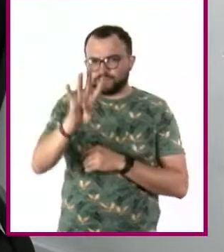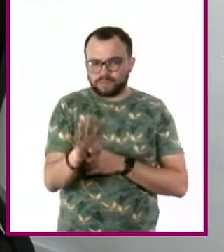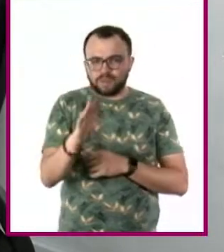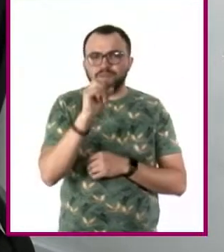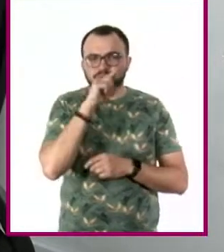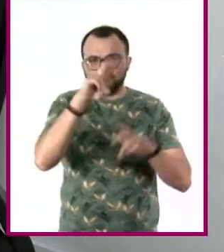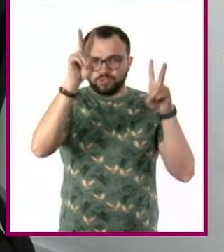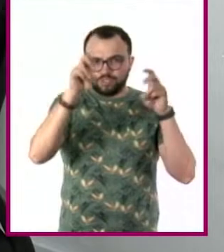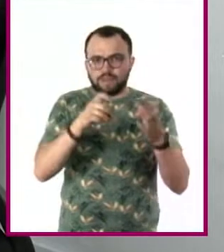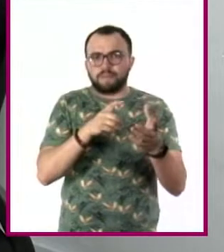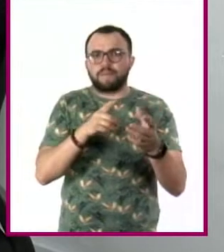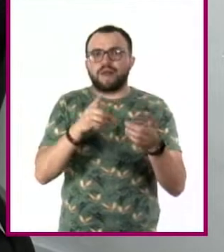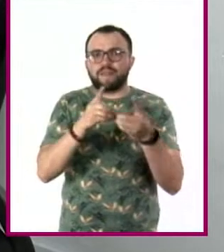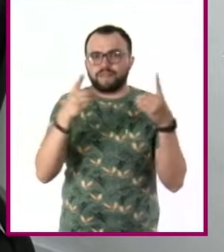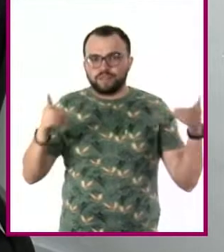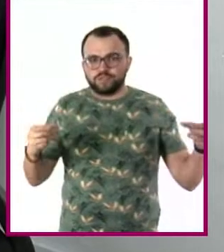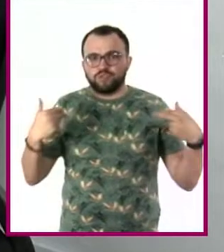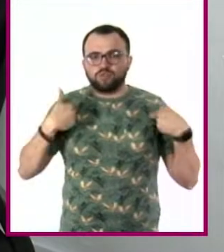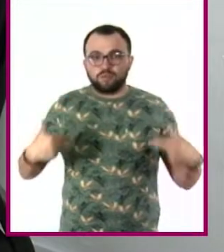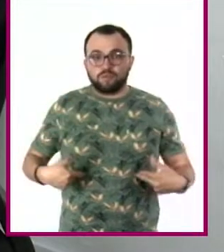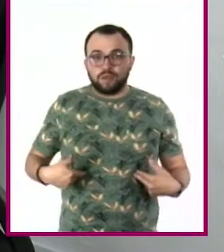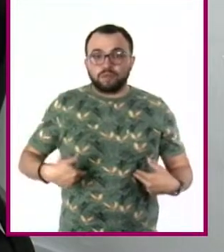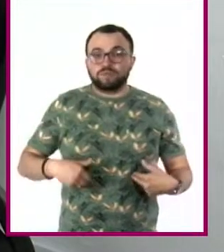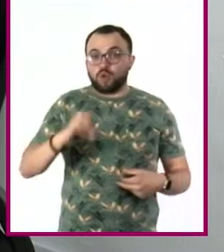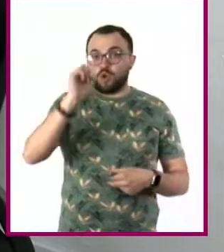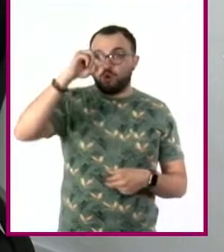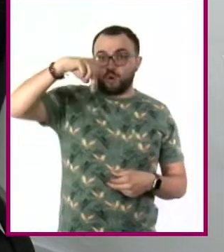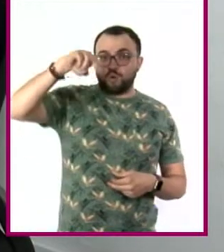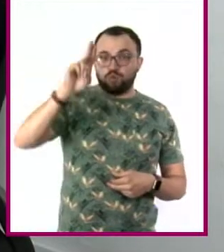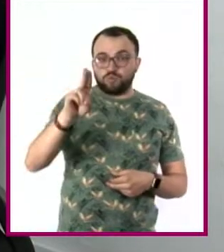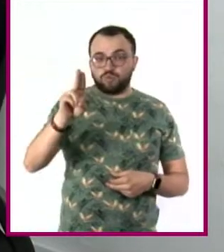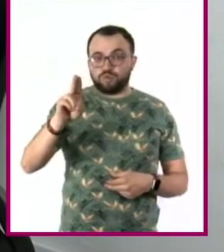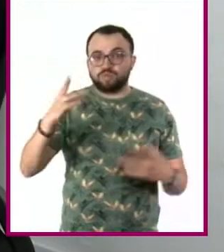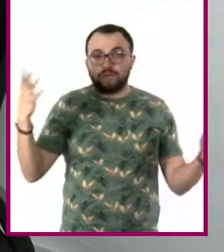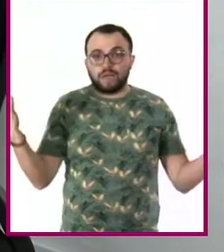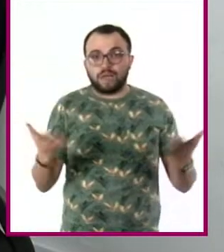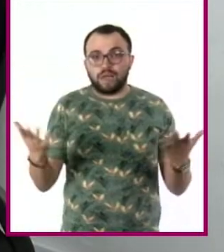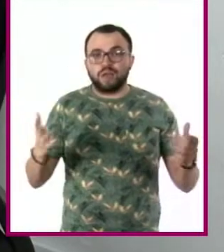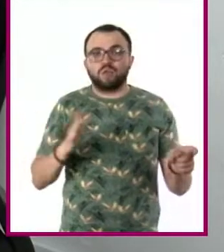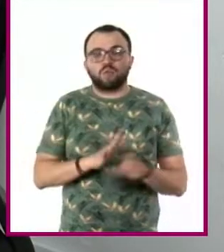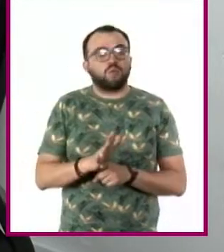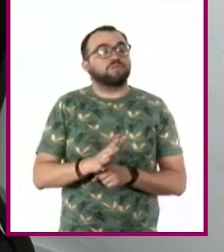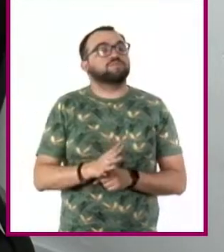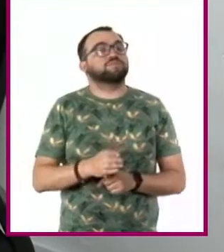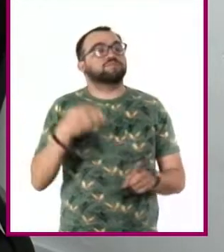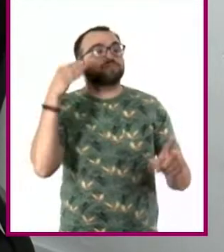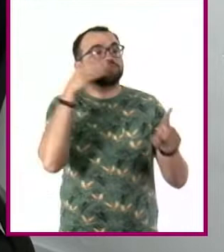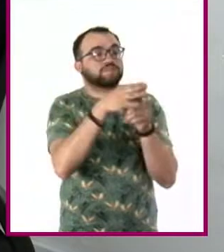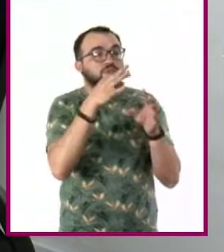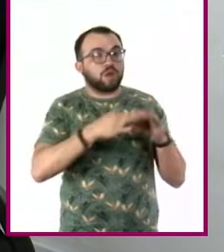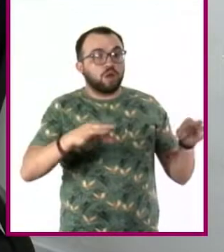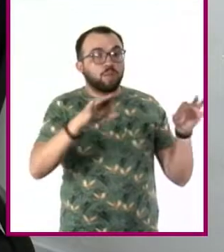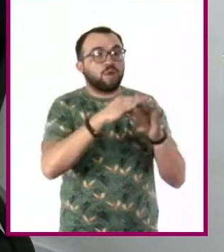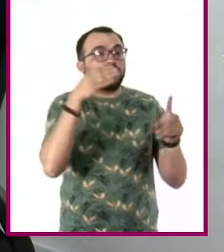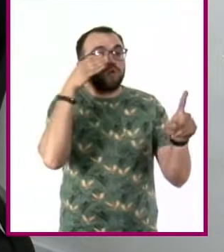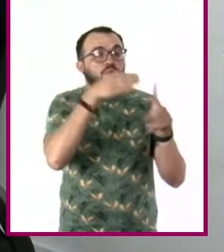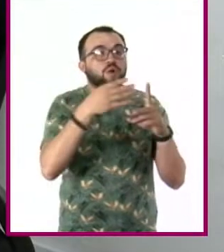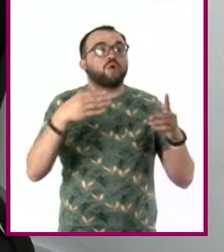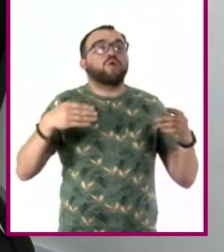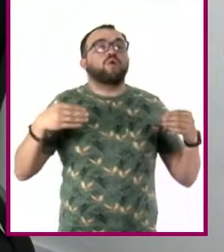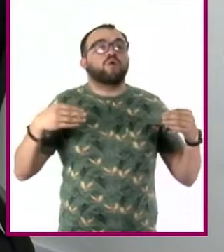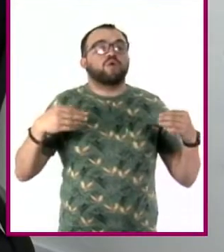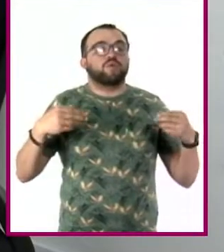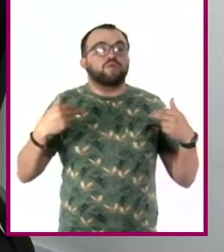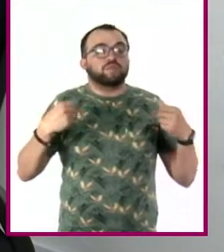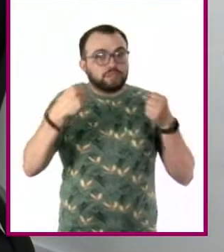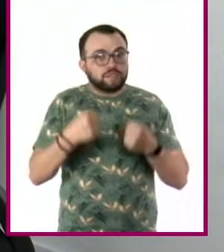tema de desarrollo humano, la Organización de las Naciones Unidas hizo hincapié en que el objeto de la seguridad debe centrarse en